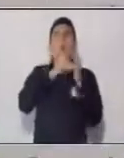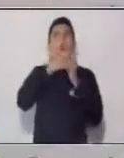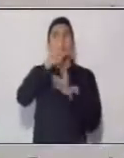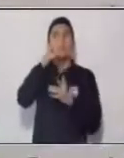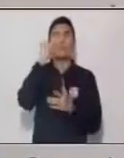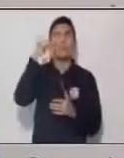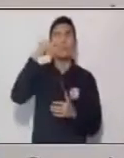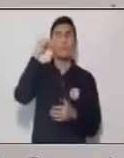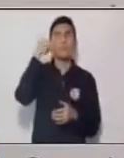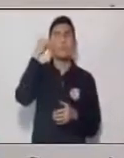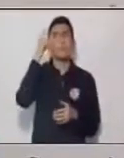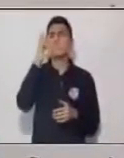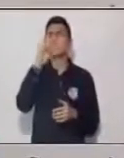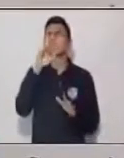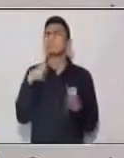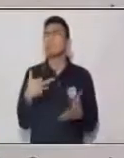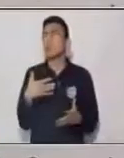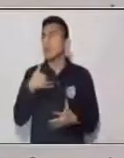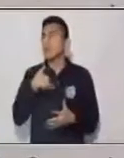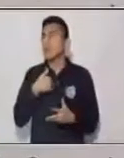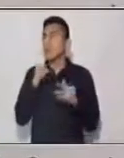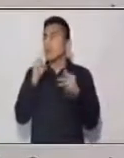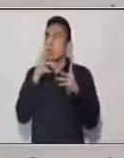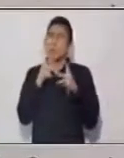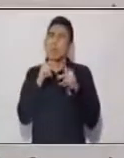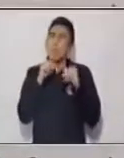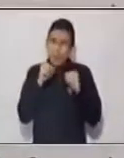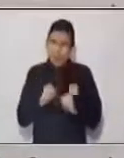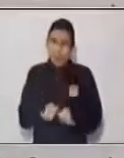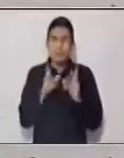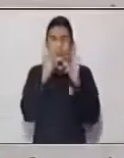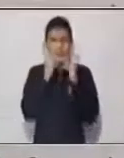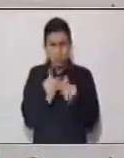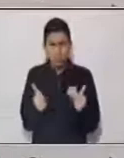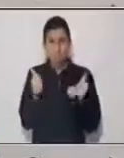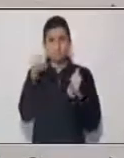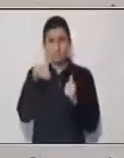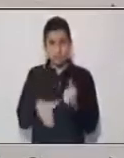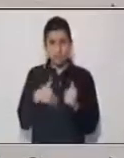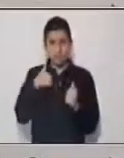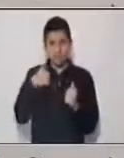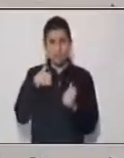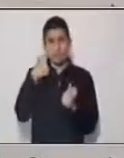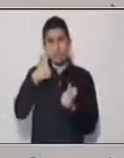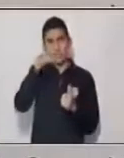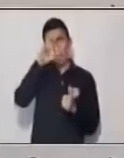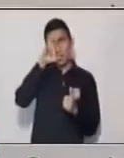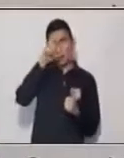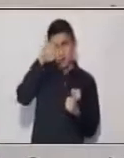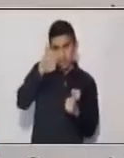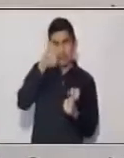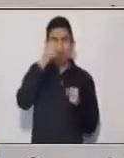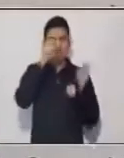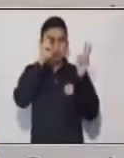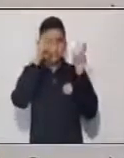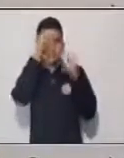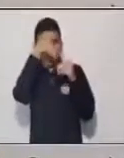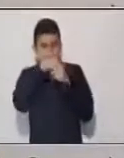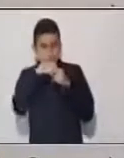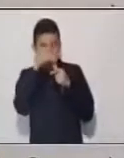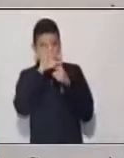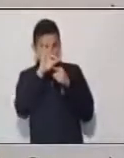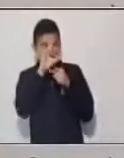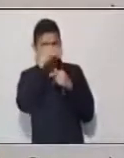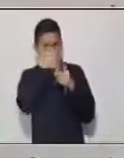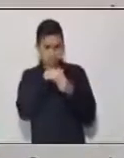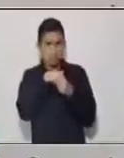Arquímedes propuso como una de las posibles soluciones para poder calcular el área bajo una función curva